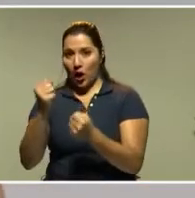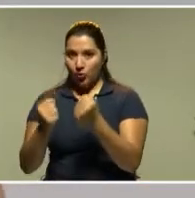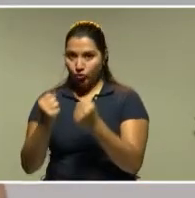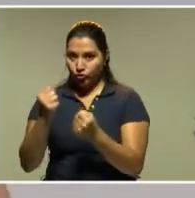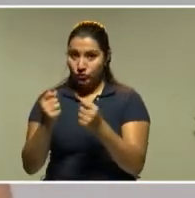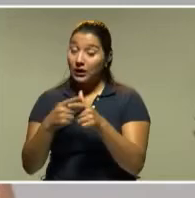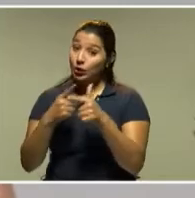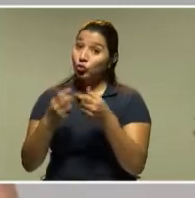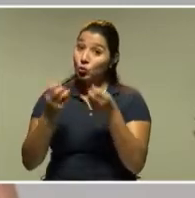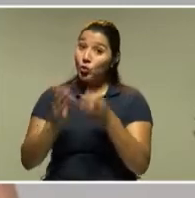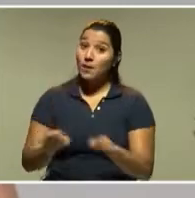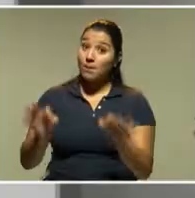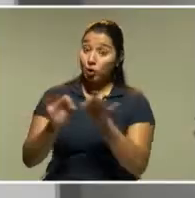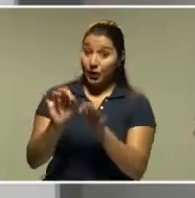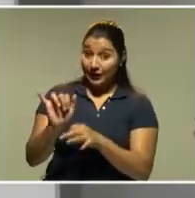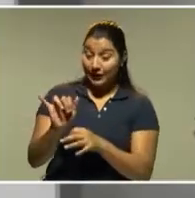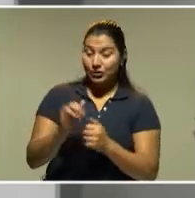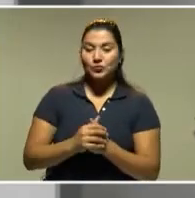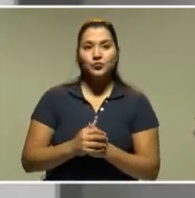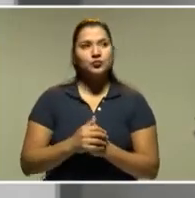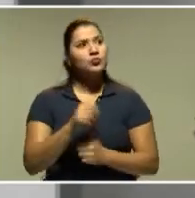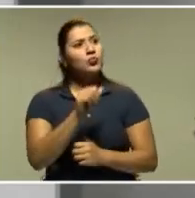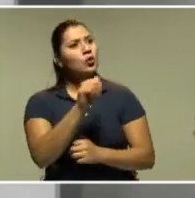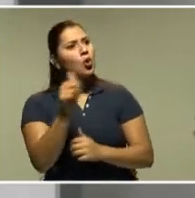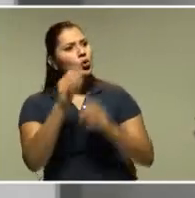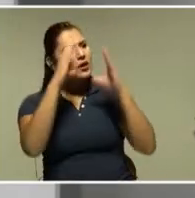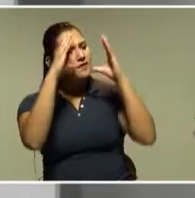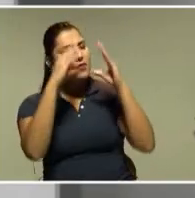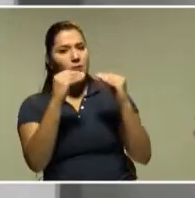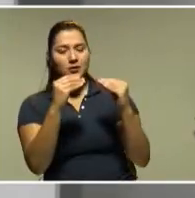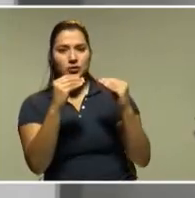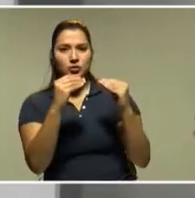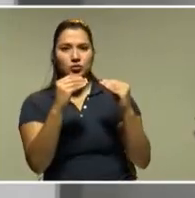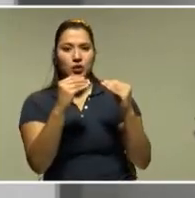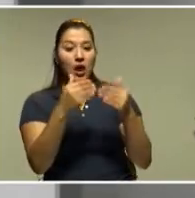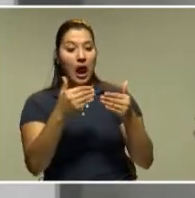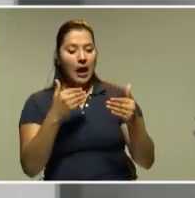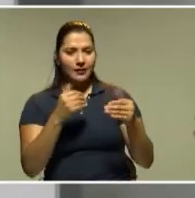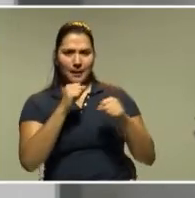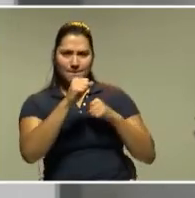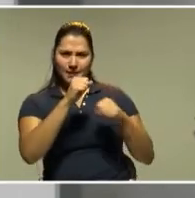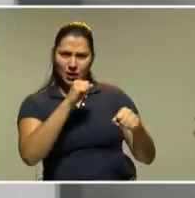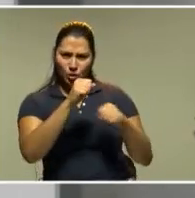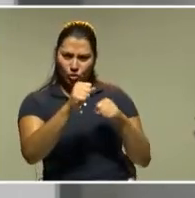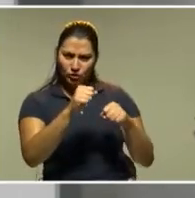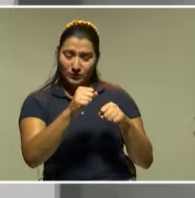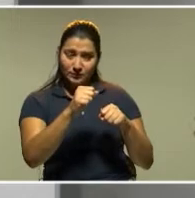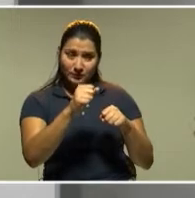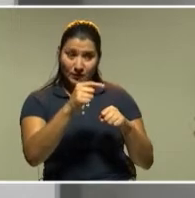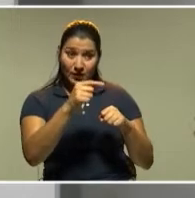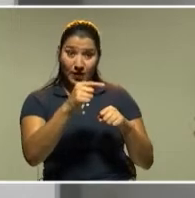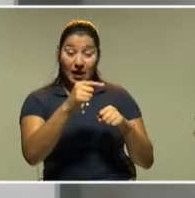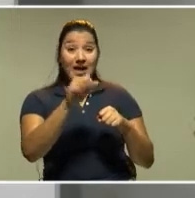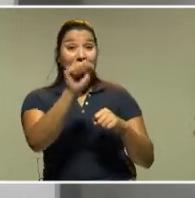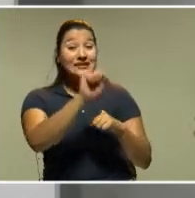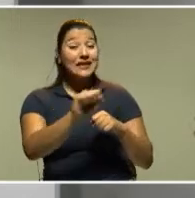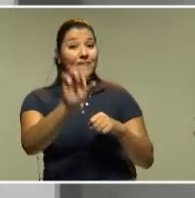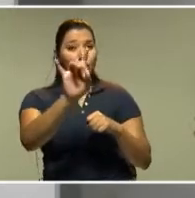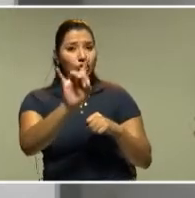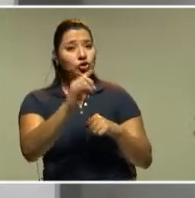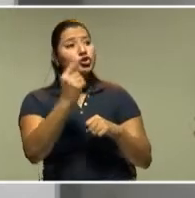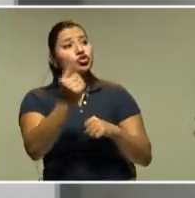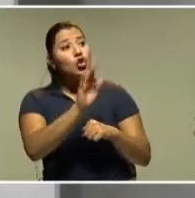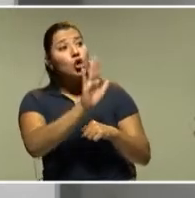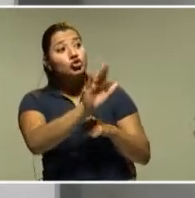es importantísimo eso. Otro detalle, Yocasta, de cara a esta pelea del día sábado, ¿solo va a ser su